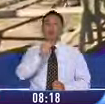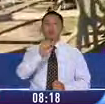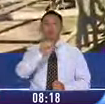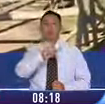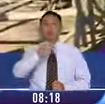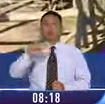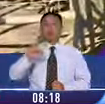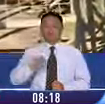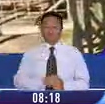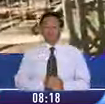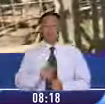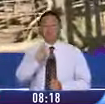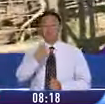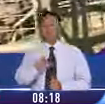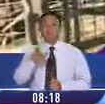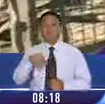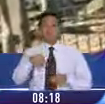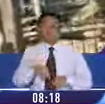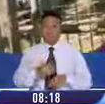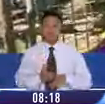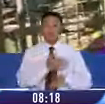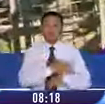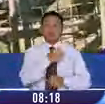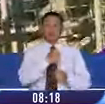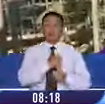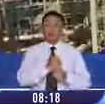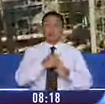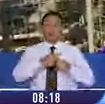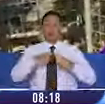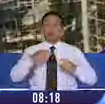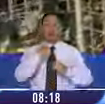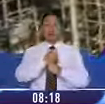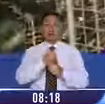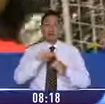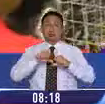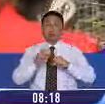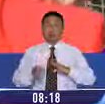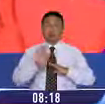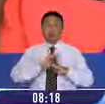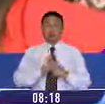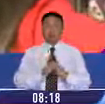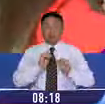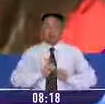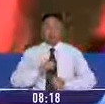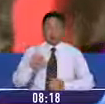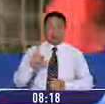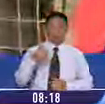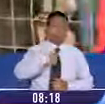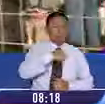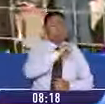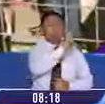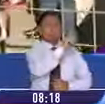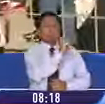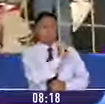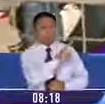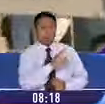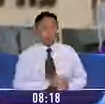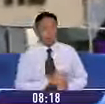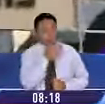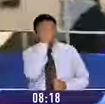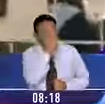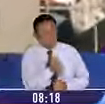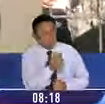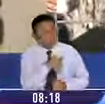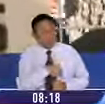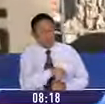encuentran varias personas que trabajaban, son ex trabajadores de la Asamblea. Vamos a tratar de hablar con uno de ellos. Muy buenos días. ¿Cómo